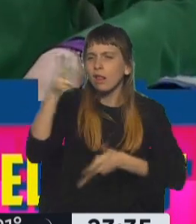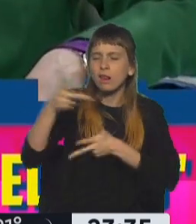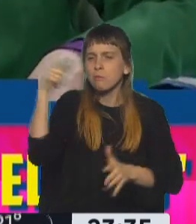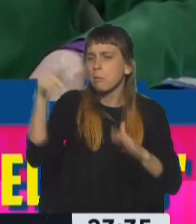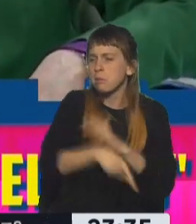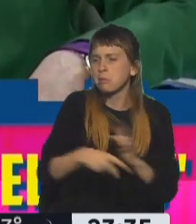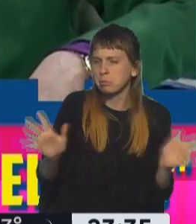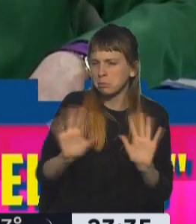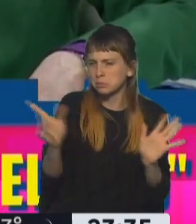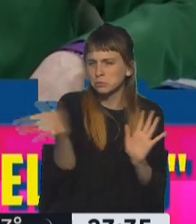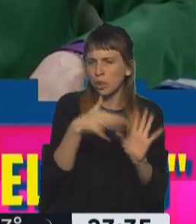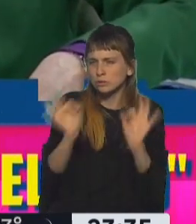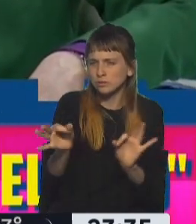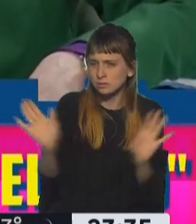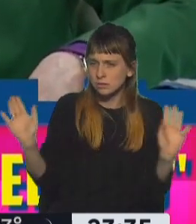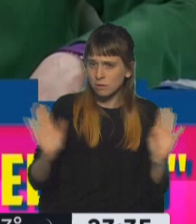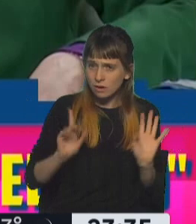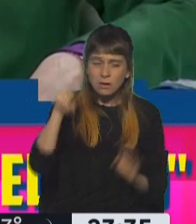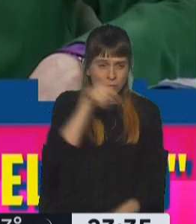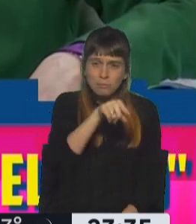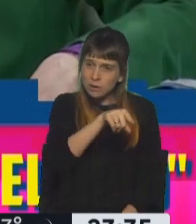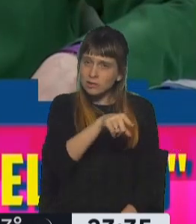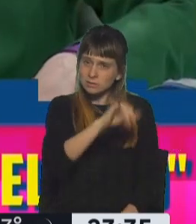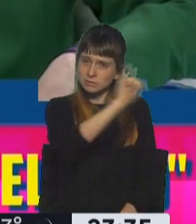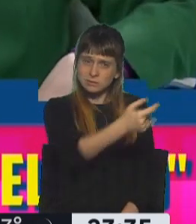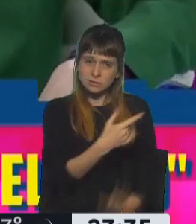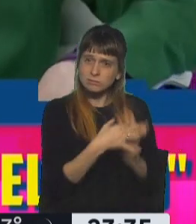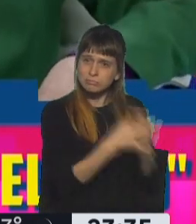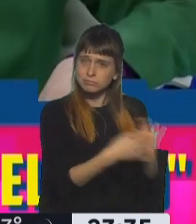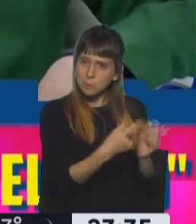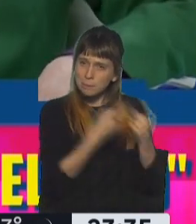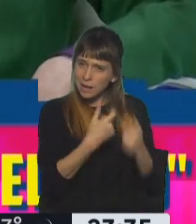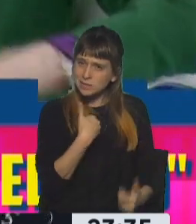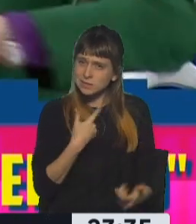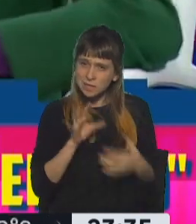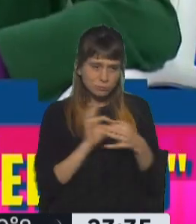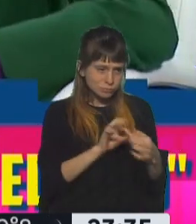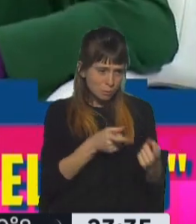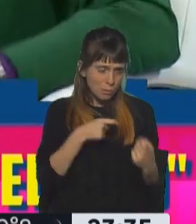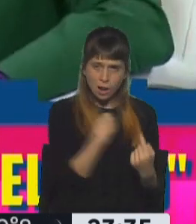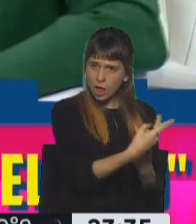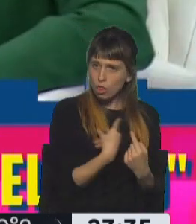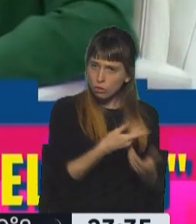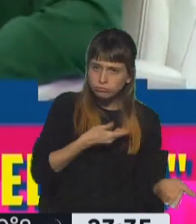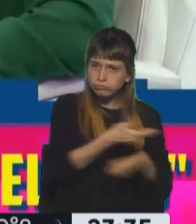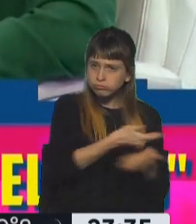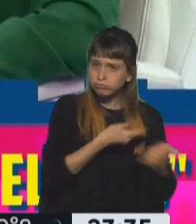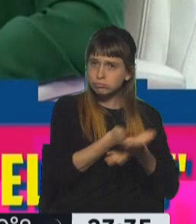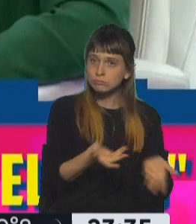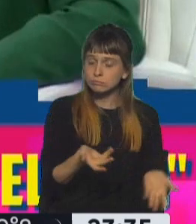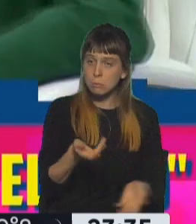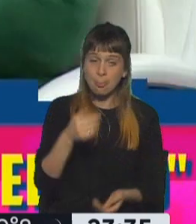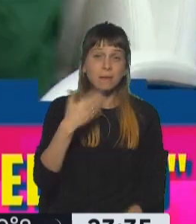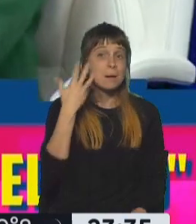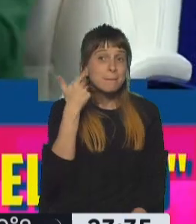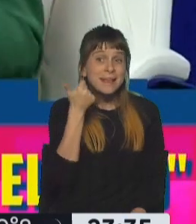hablarlo, pero ella sí necesita y me necesita a mí. Y yo siento que mi nieta... Elena, su